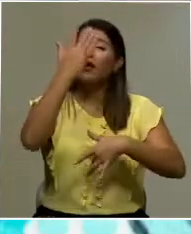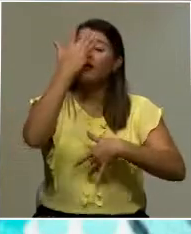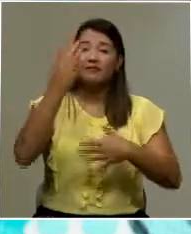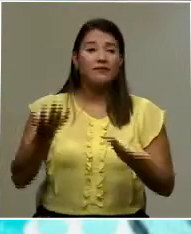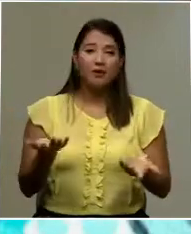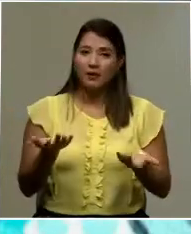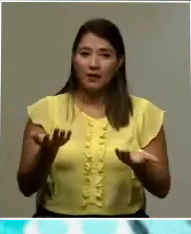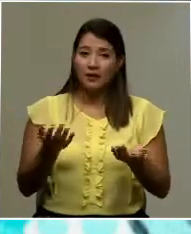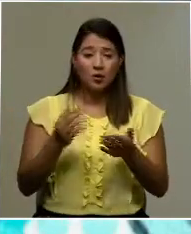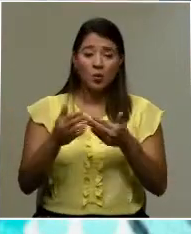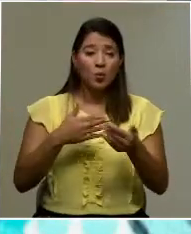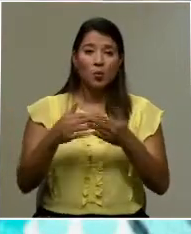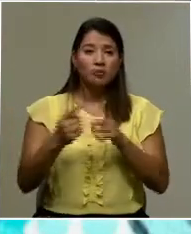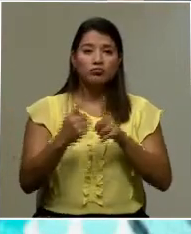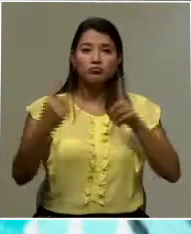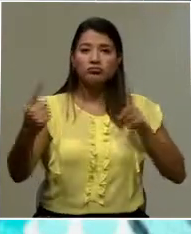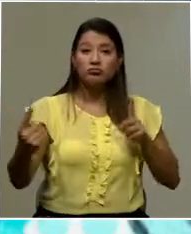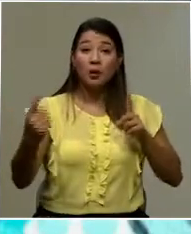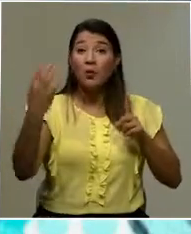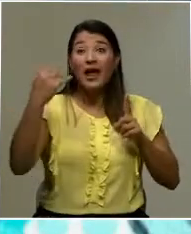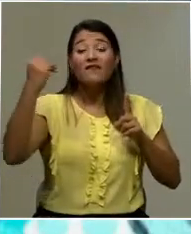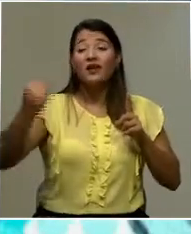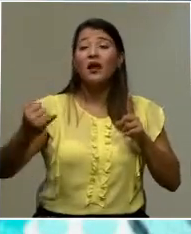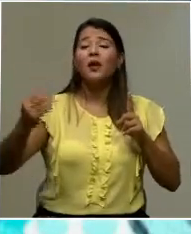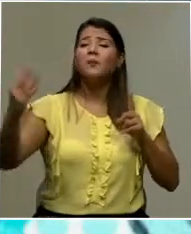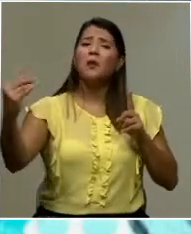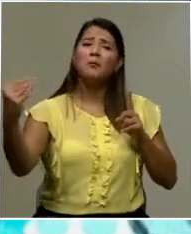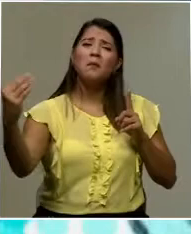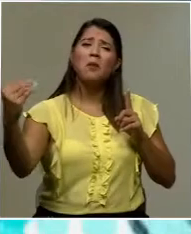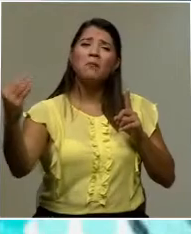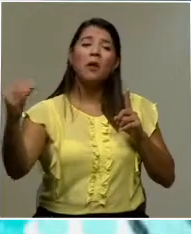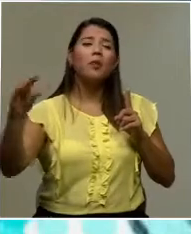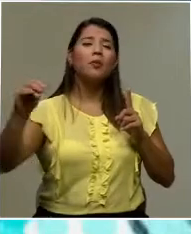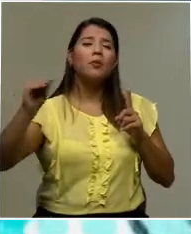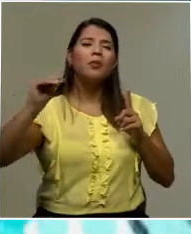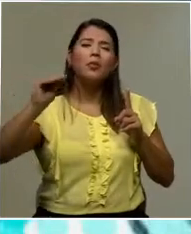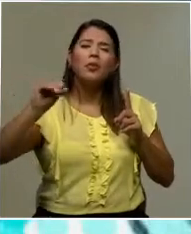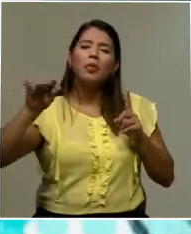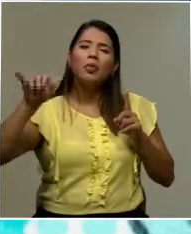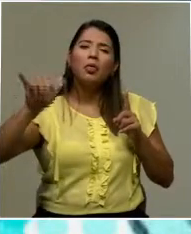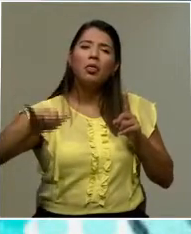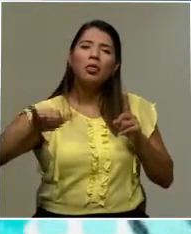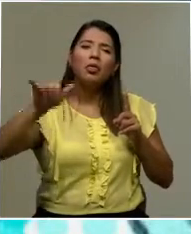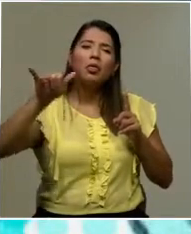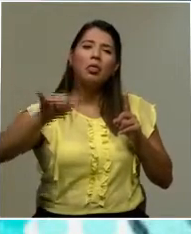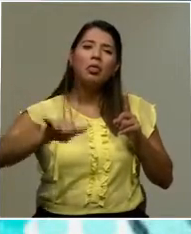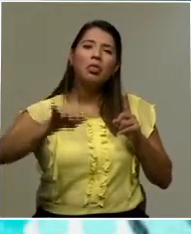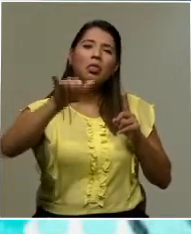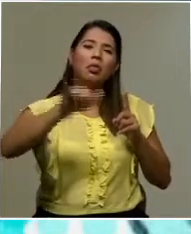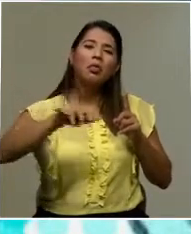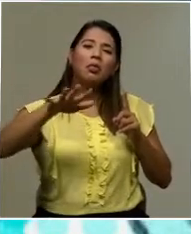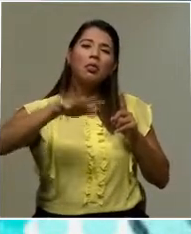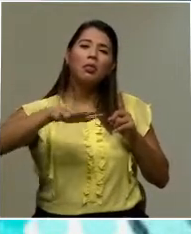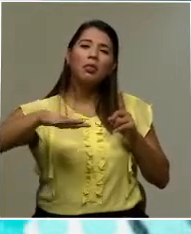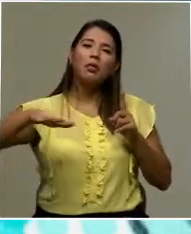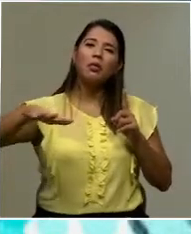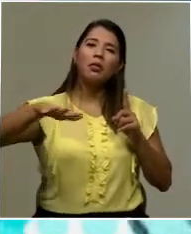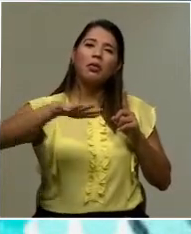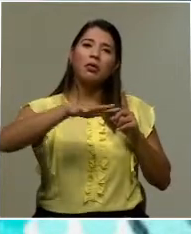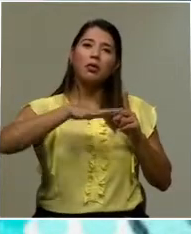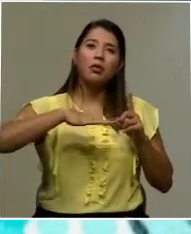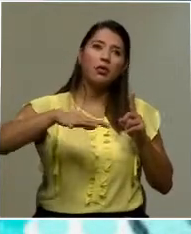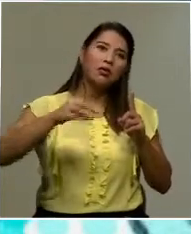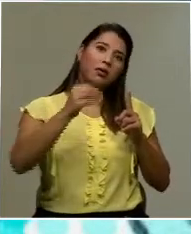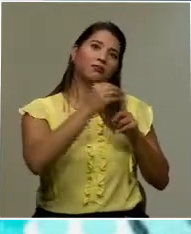porque acabas respirando el virus que ha exhalado esa persona. Doctor, esta estela de microgotas y